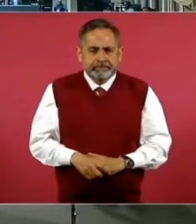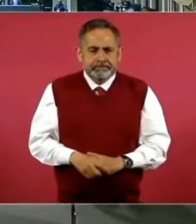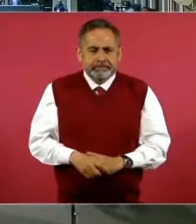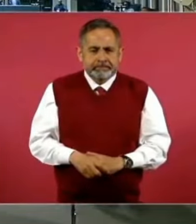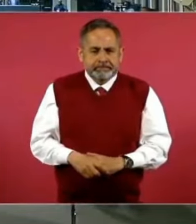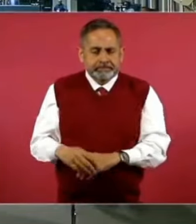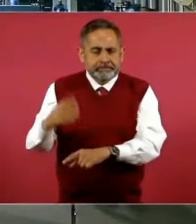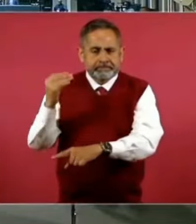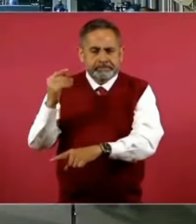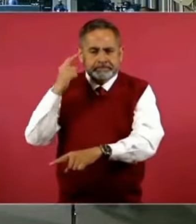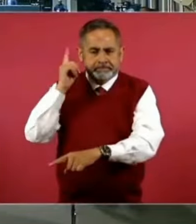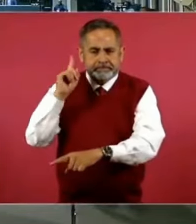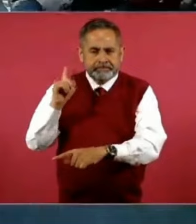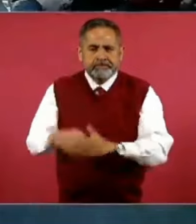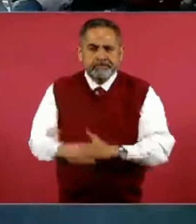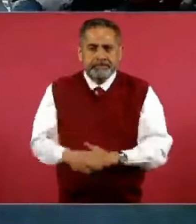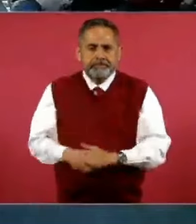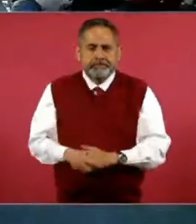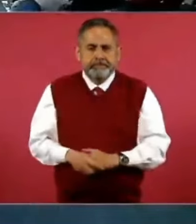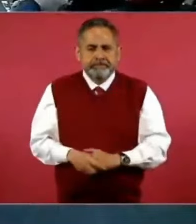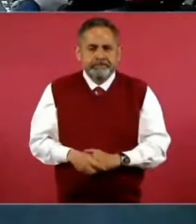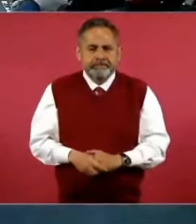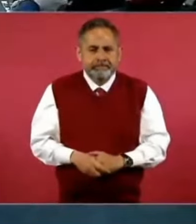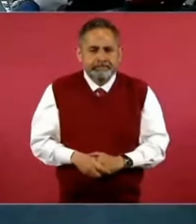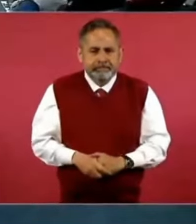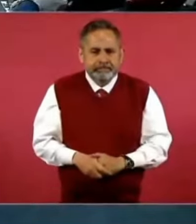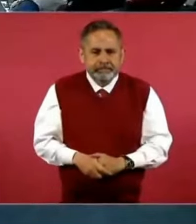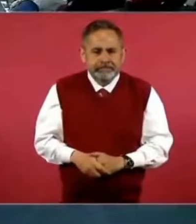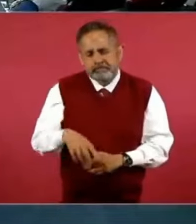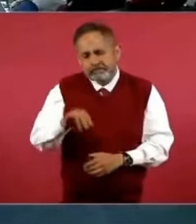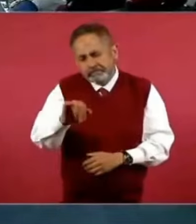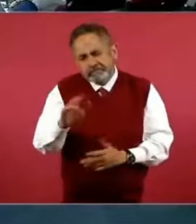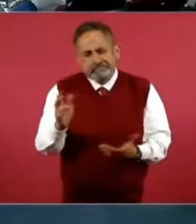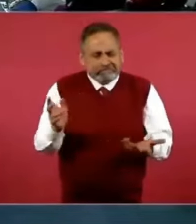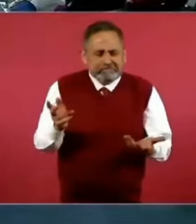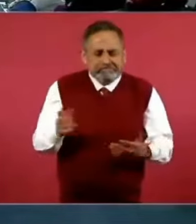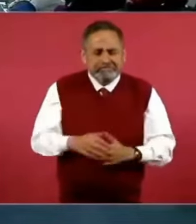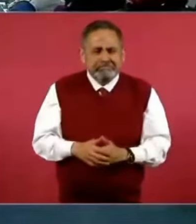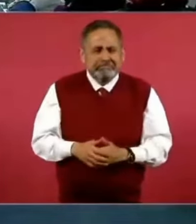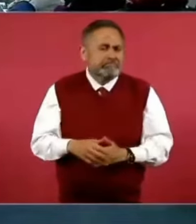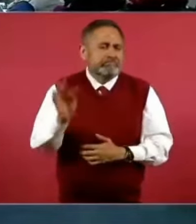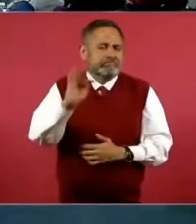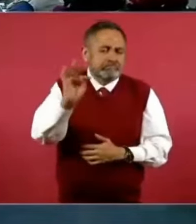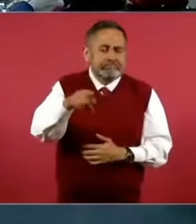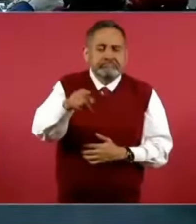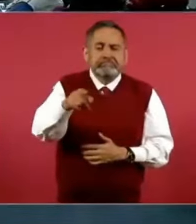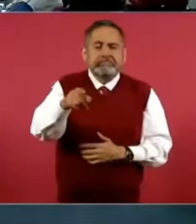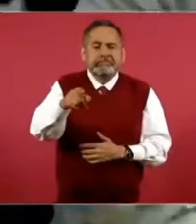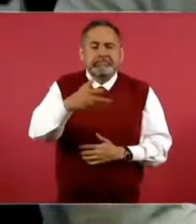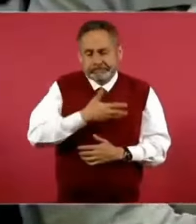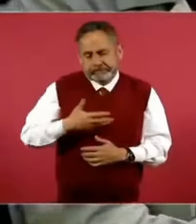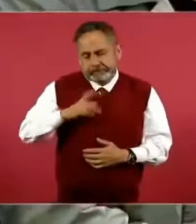Cuando en la reforma no aparece nada de eso. Sí, a lo mejor ahora que van